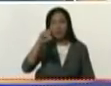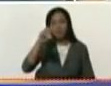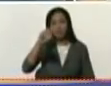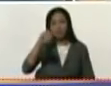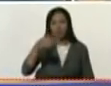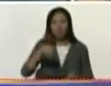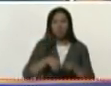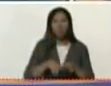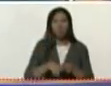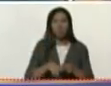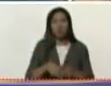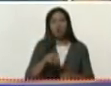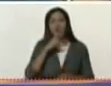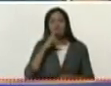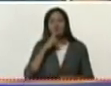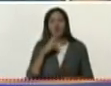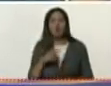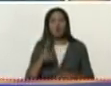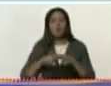alias Oro Negro.